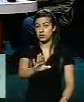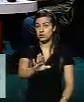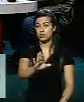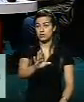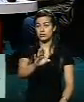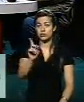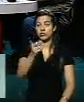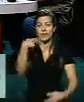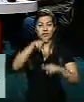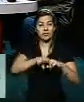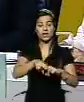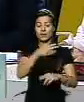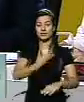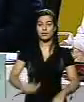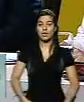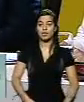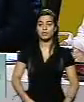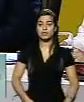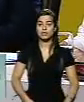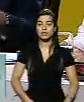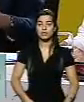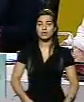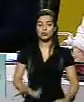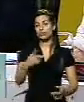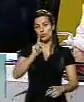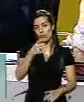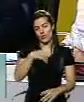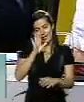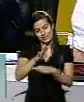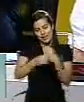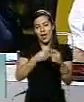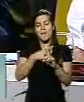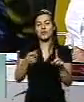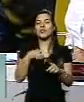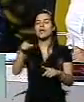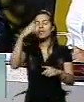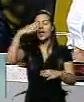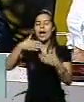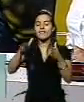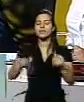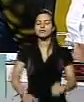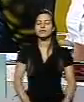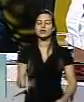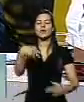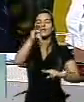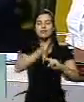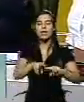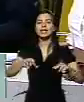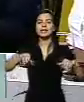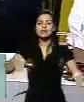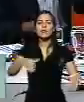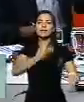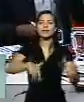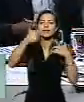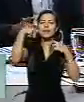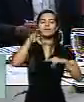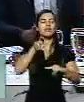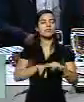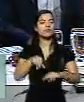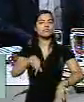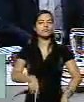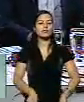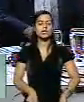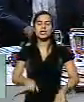en la silla del presidente. Y dijeron, cuida esta silla aquí hasta que, en ese momento, yo prendo la televisión y estaba hablando Carmona,